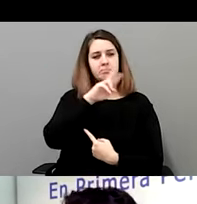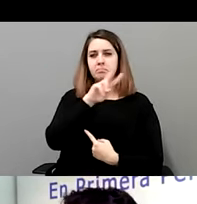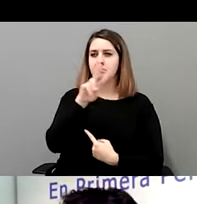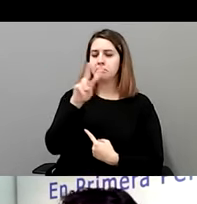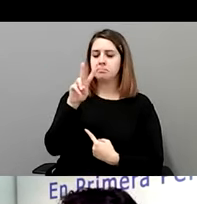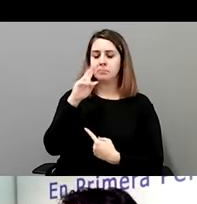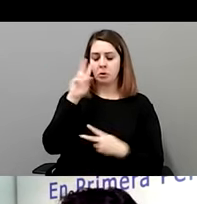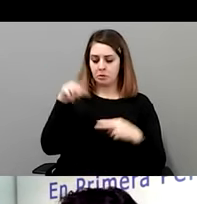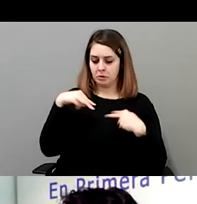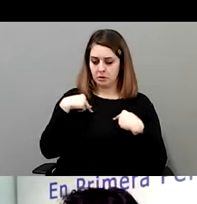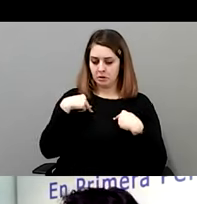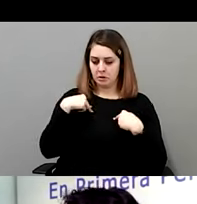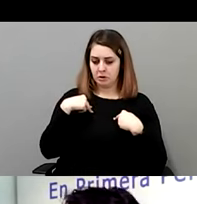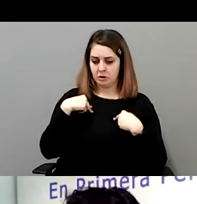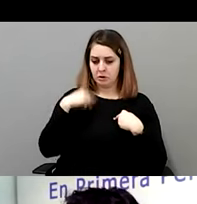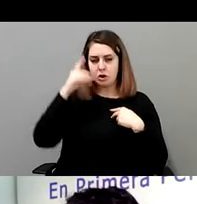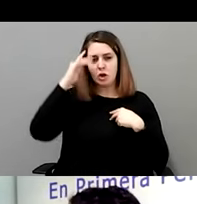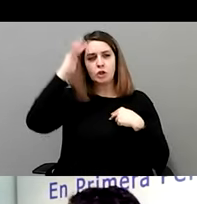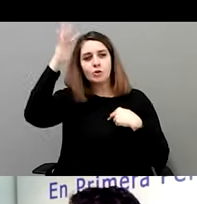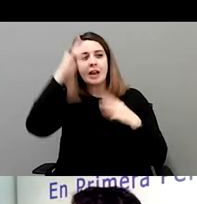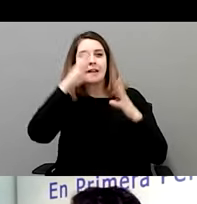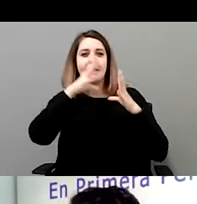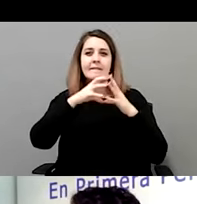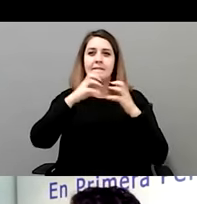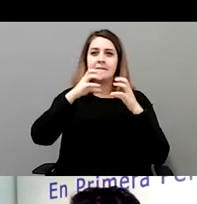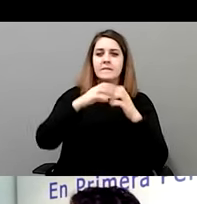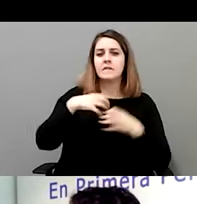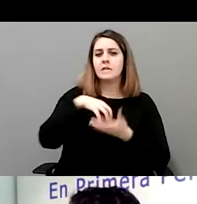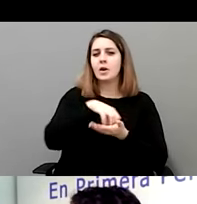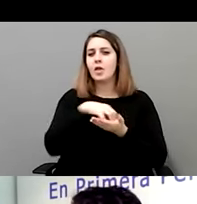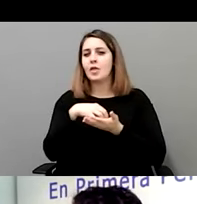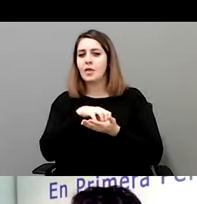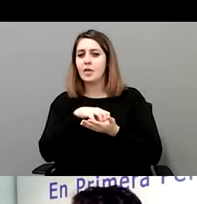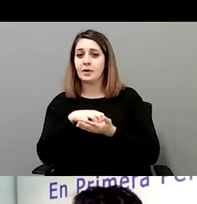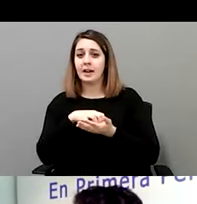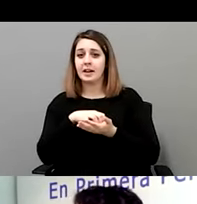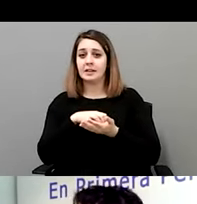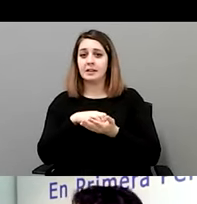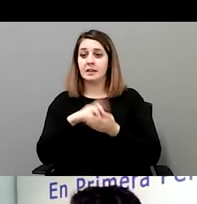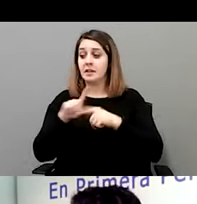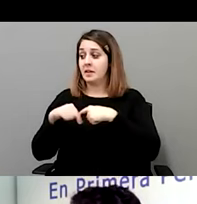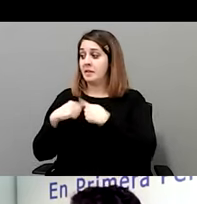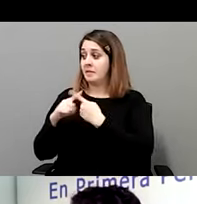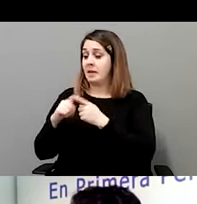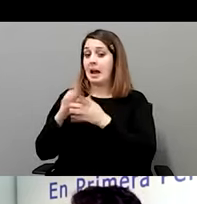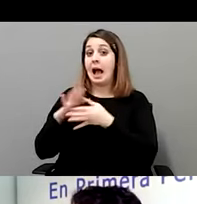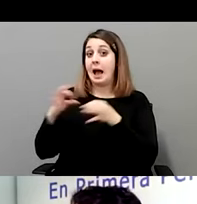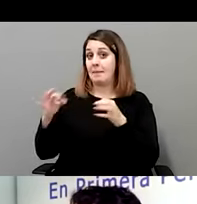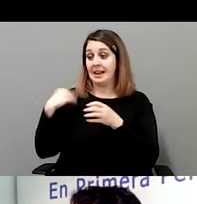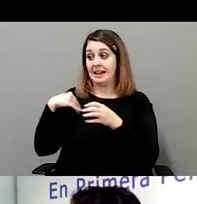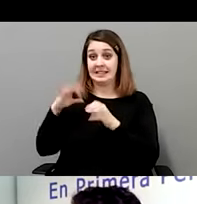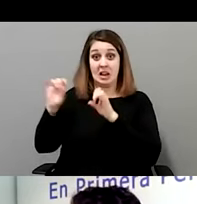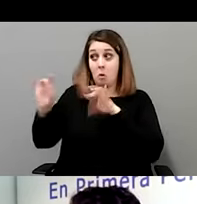tenía los mismos sueños, las mismas inquietudes que mis amigas, pero que, por